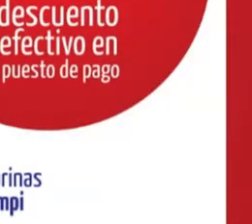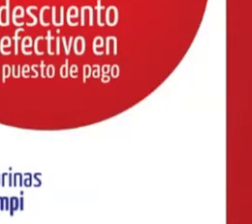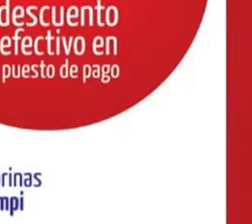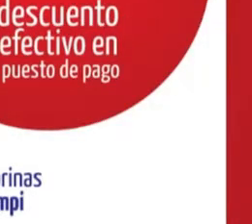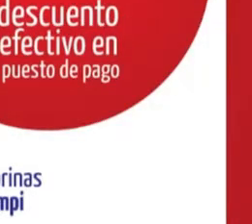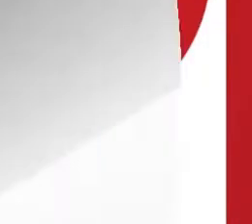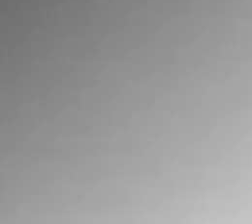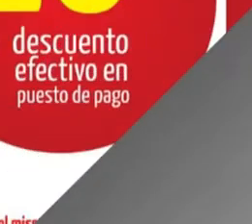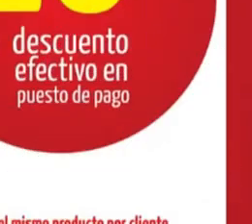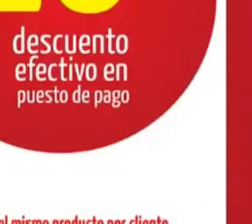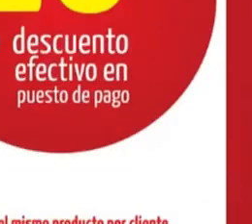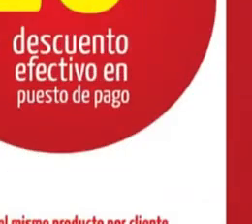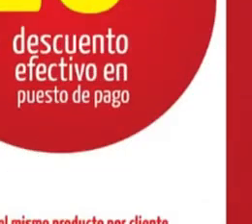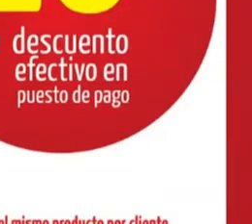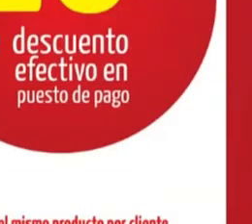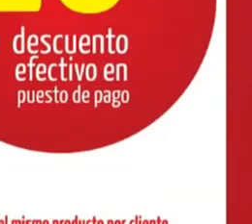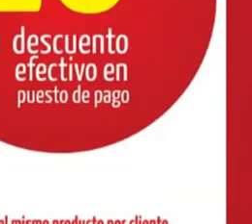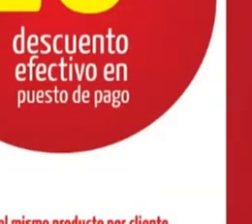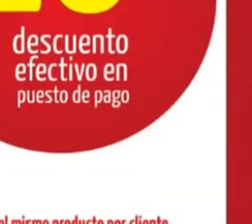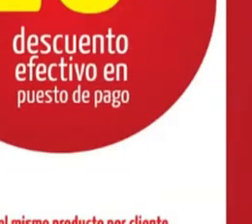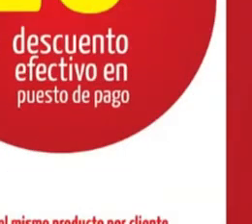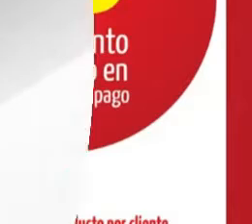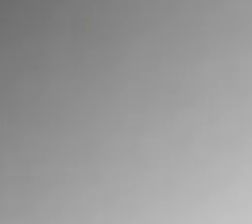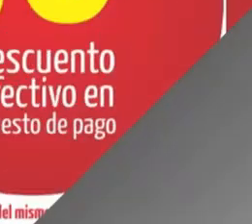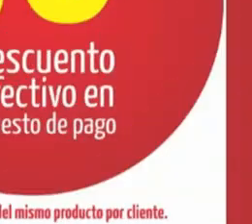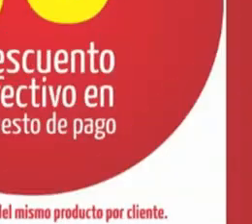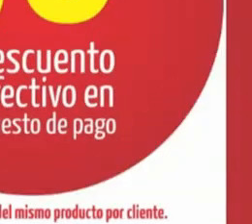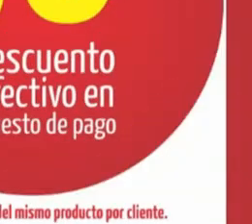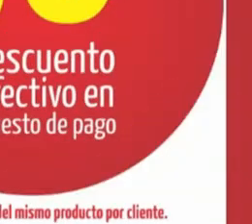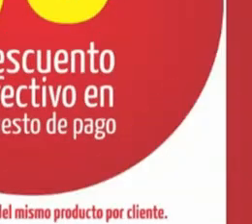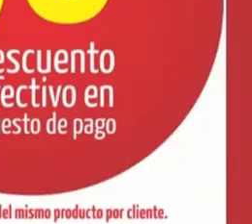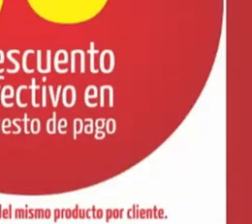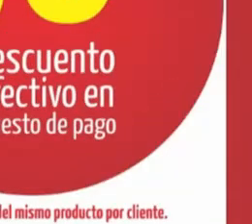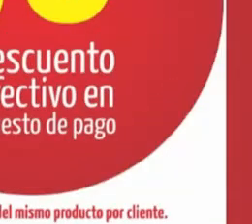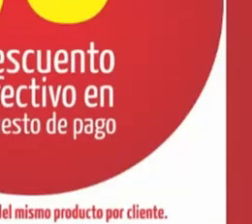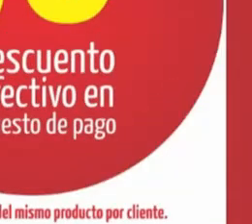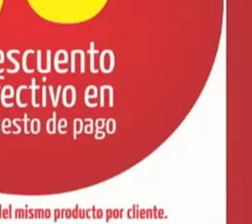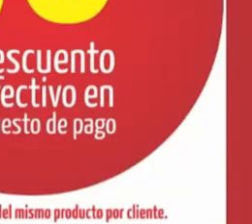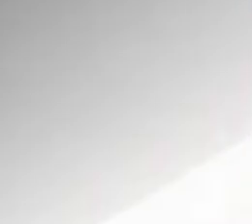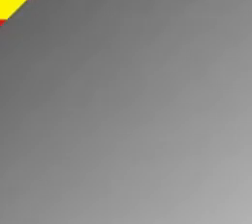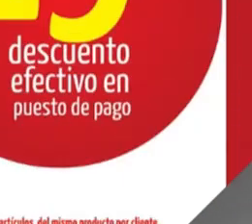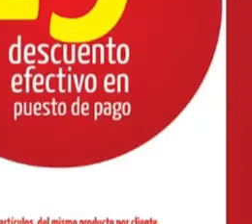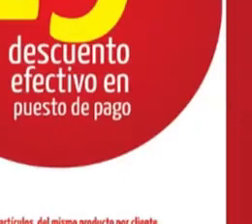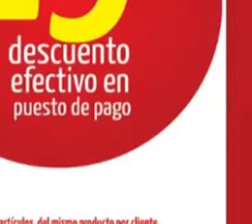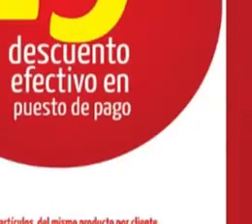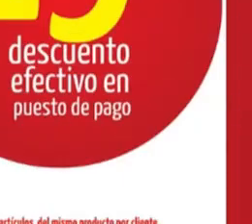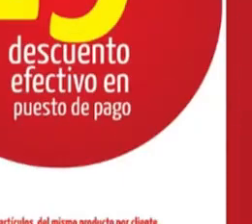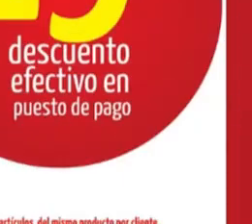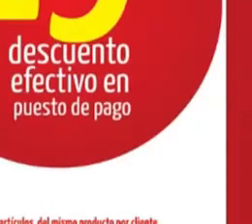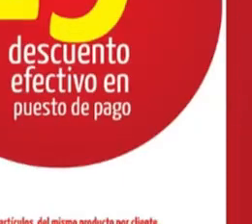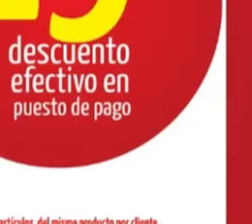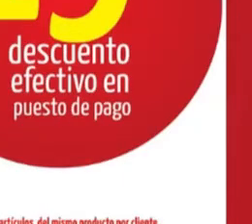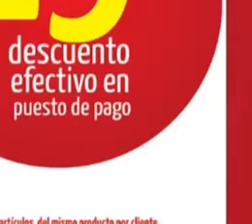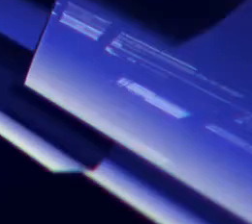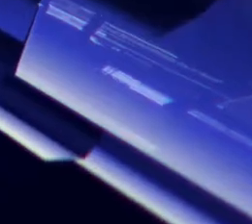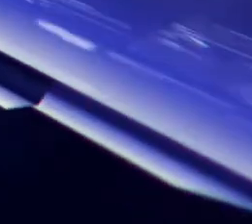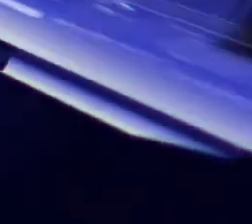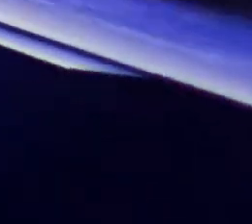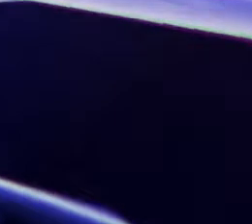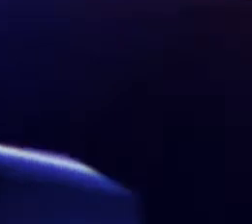30 de octubre, con descuentos sensacionales. Más por menos. Orgullosamente